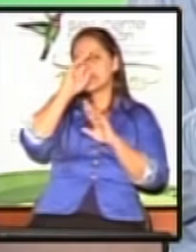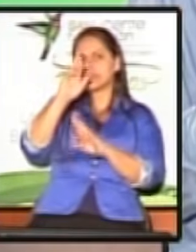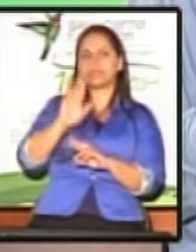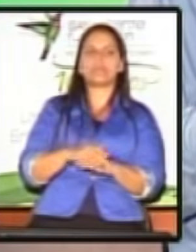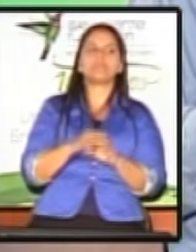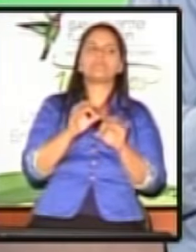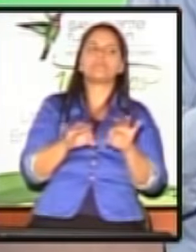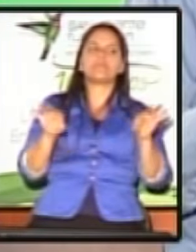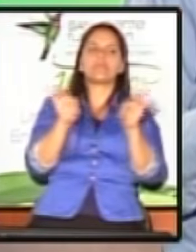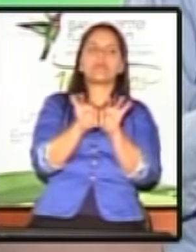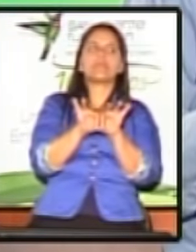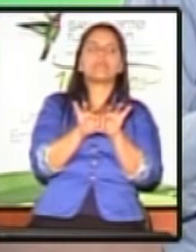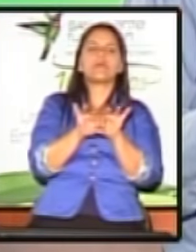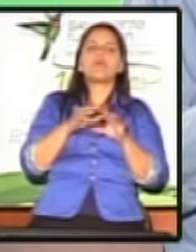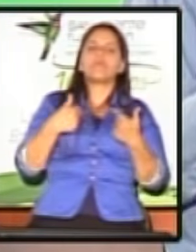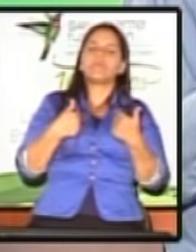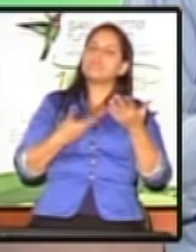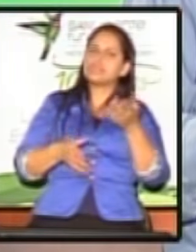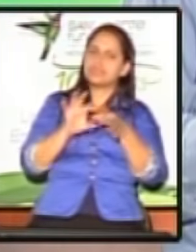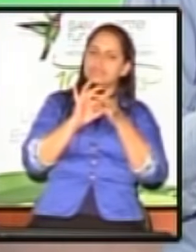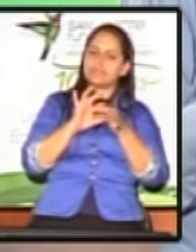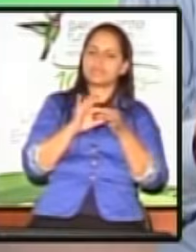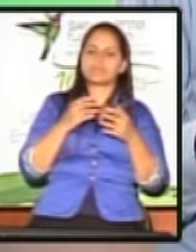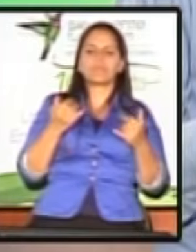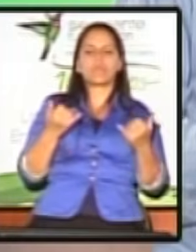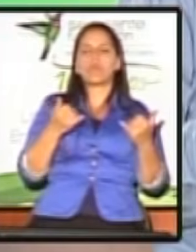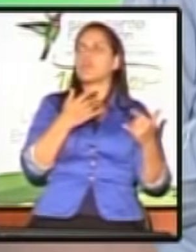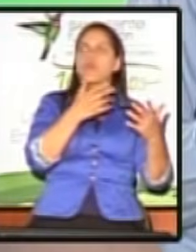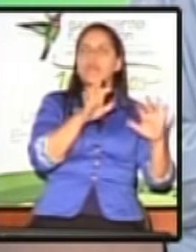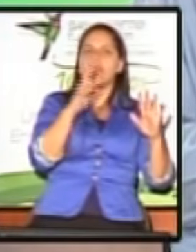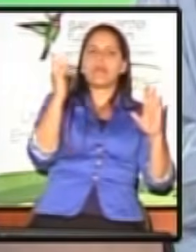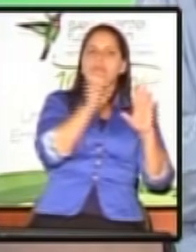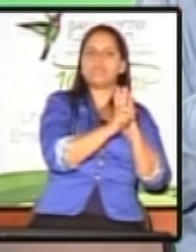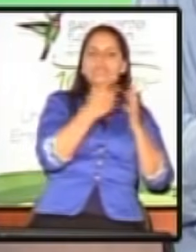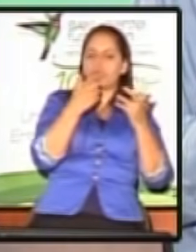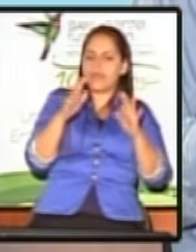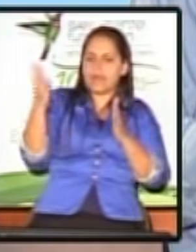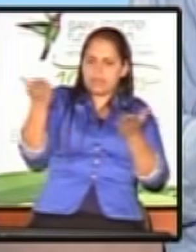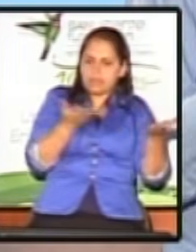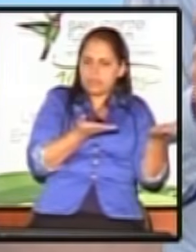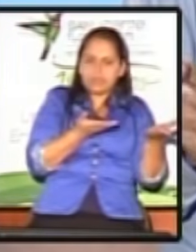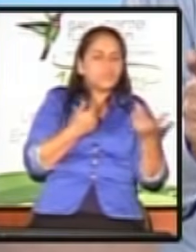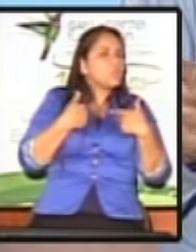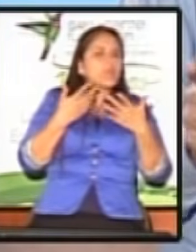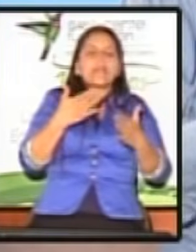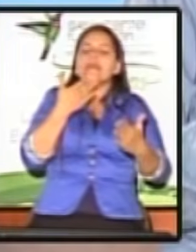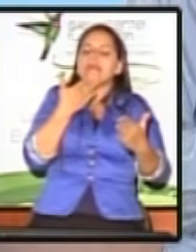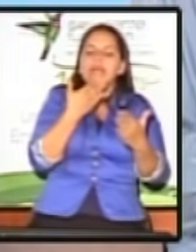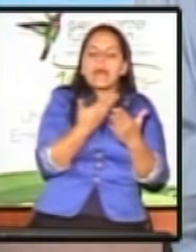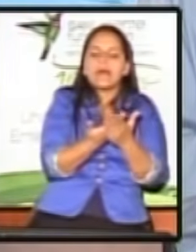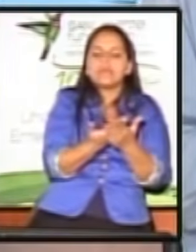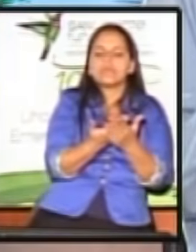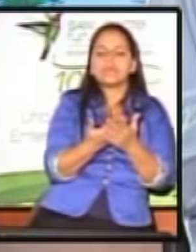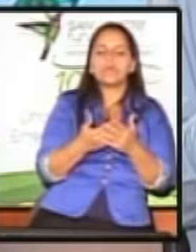el vínculo suficiente para decirles, en este momento él no quiere ver a nadie. Él en este momento agradece su